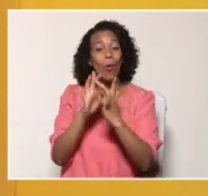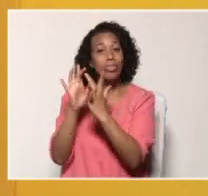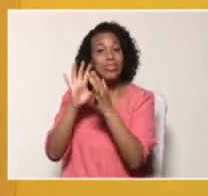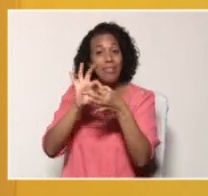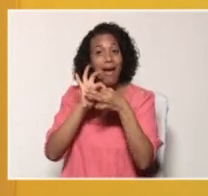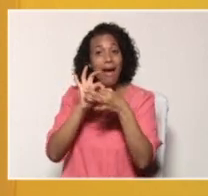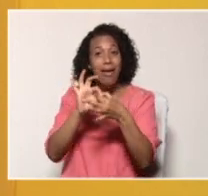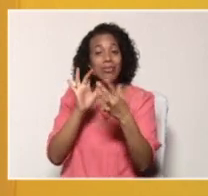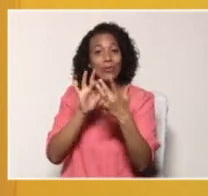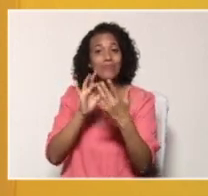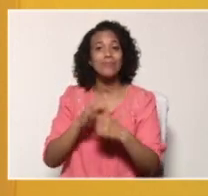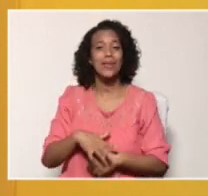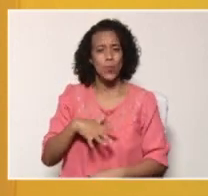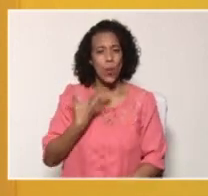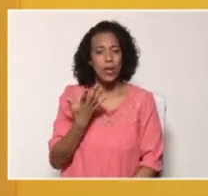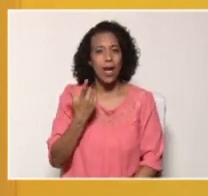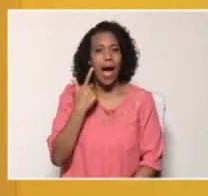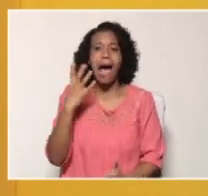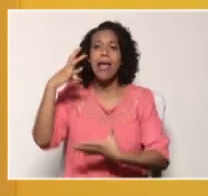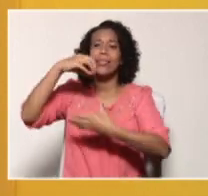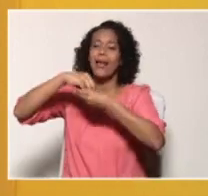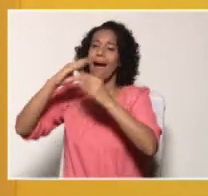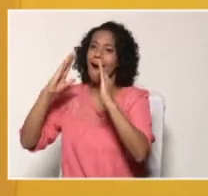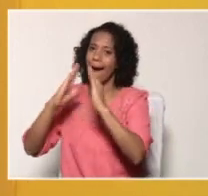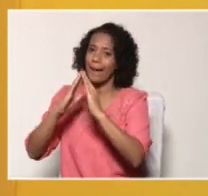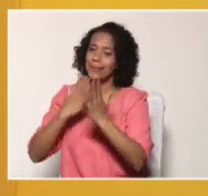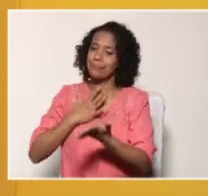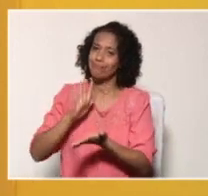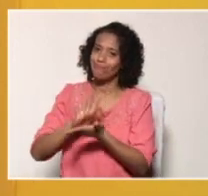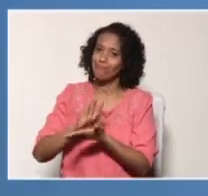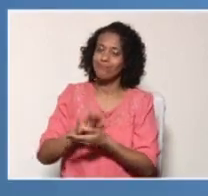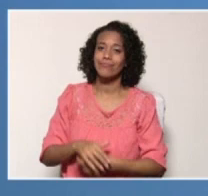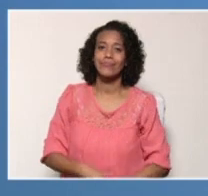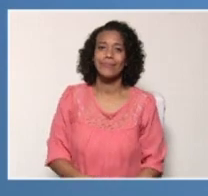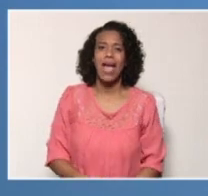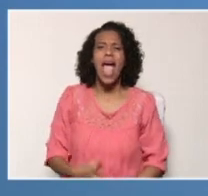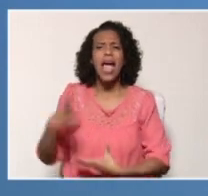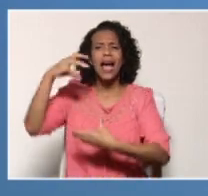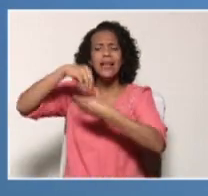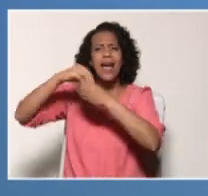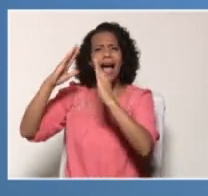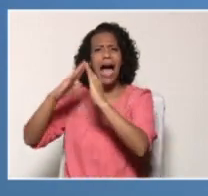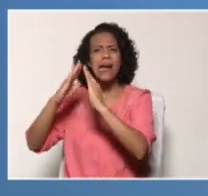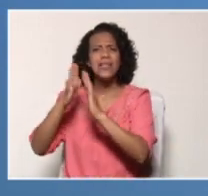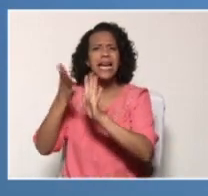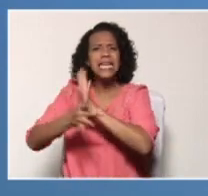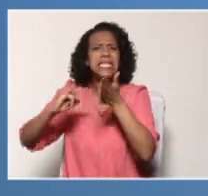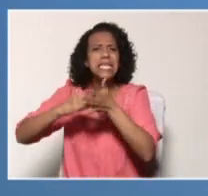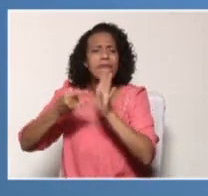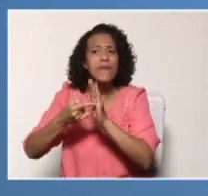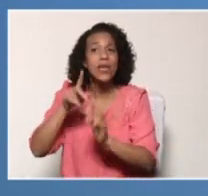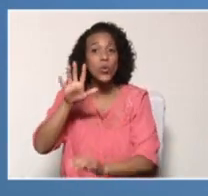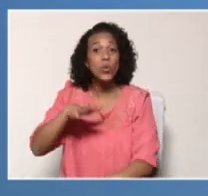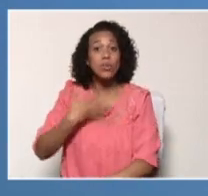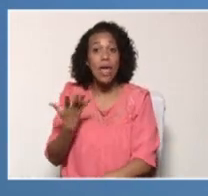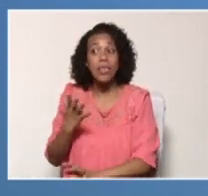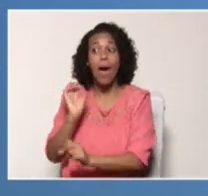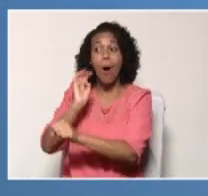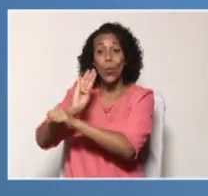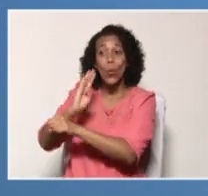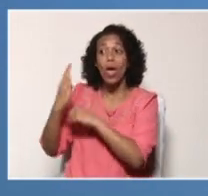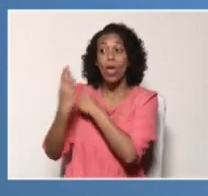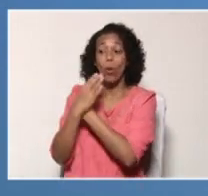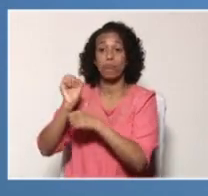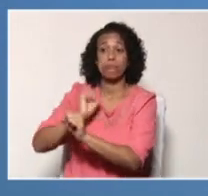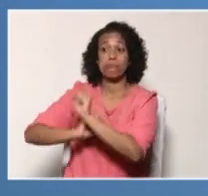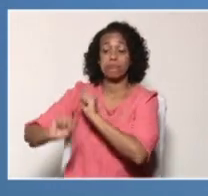con nosotros, pero para hacerlo tienen que quedarse en casa. El quedarse en casa implica que ustedes puedan protegerse ante